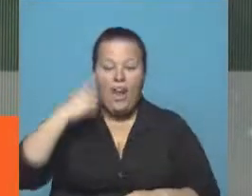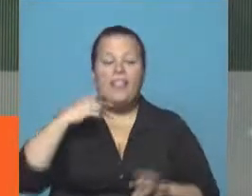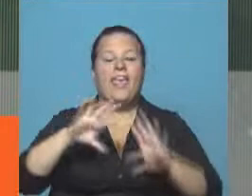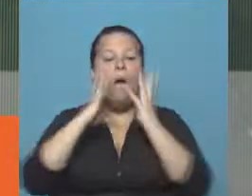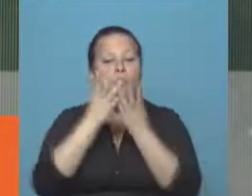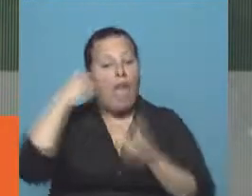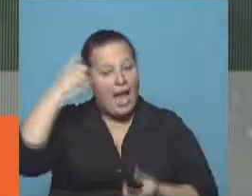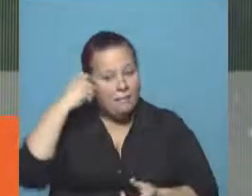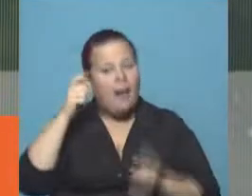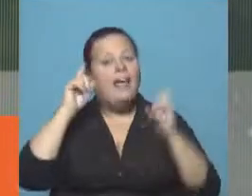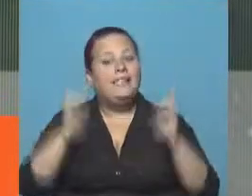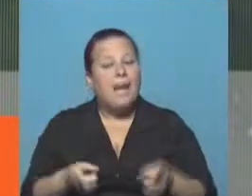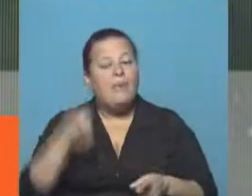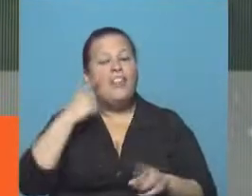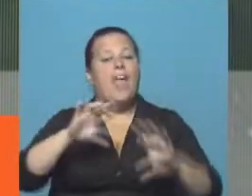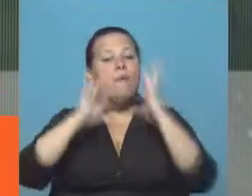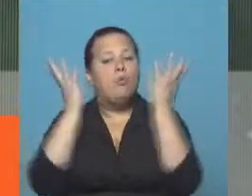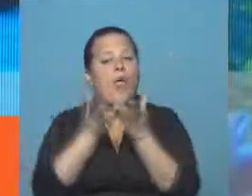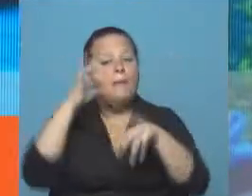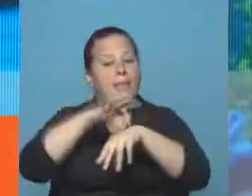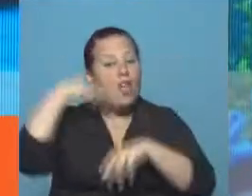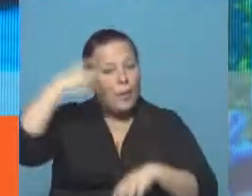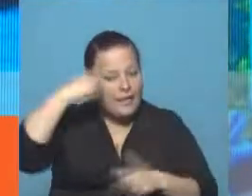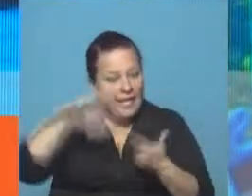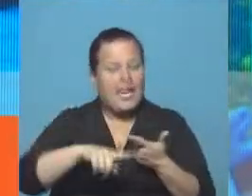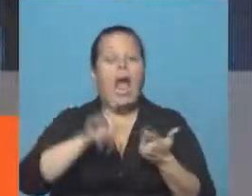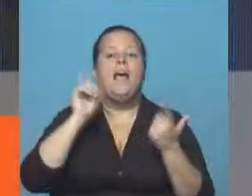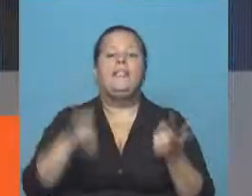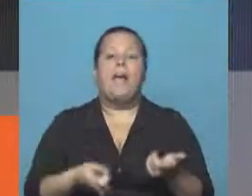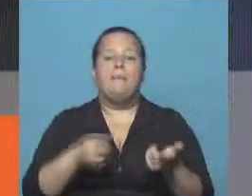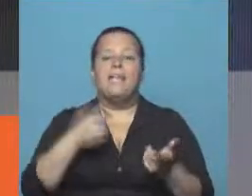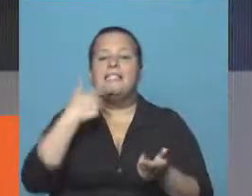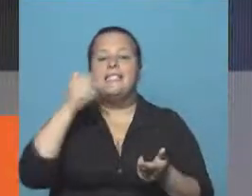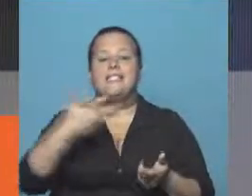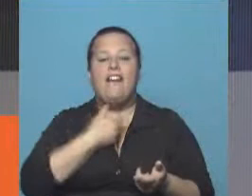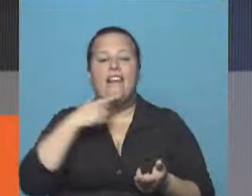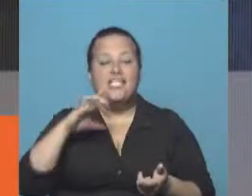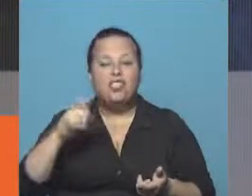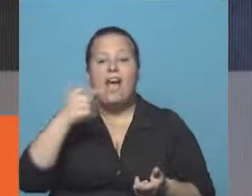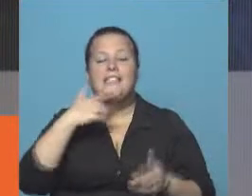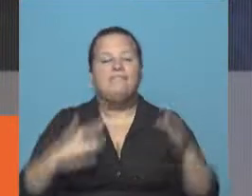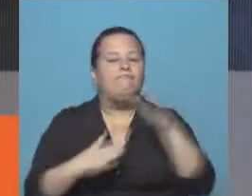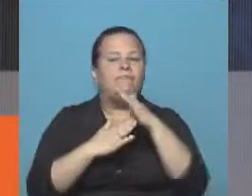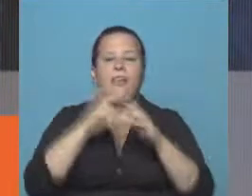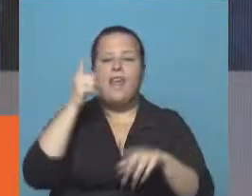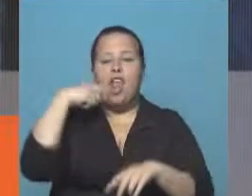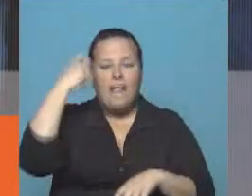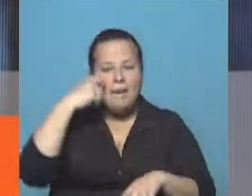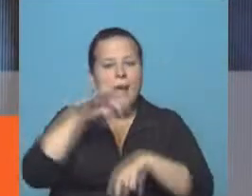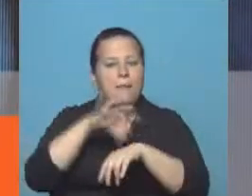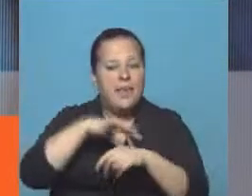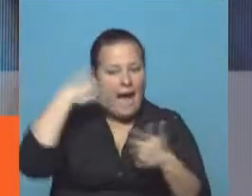del Animal, también se festeja el Día Mundial del Médico Veterinario, y porque San Francisco de Asís es el patrono de los animales, de la